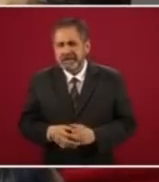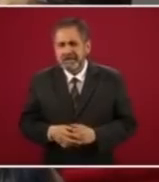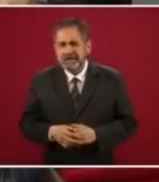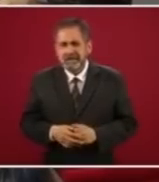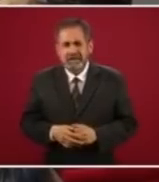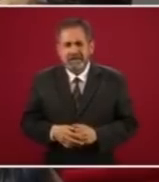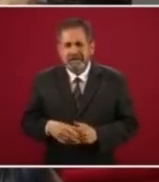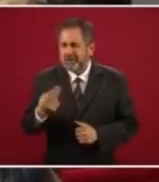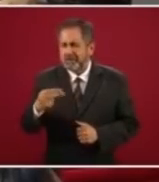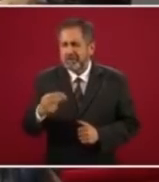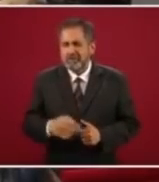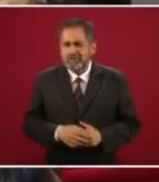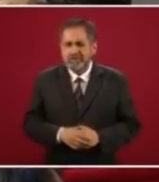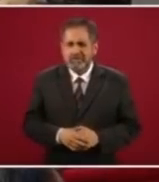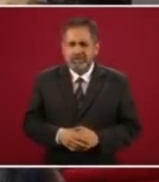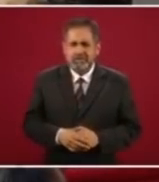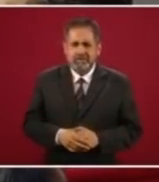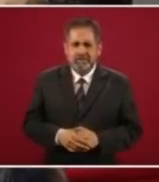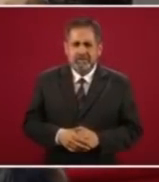¿Cómo?